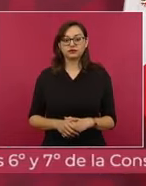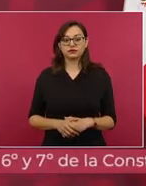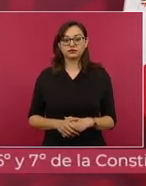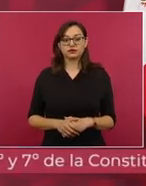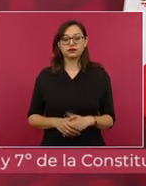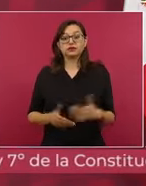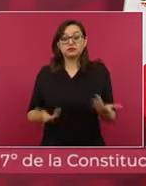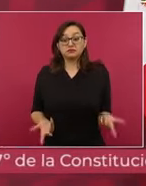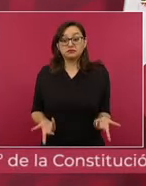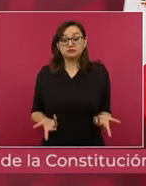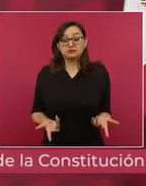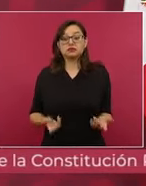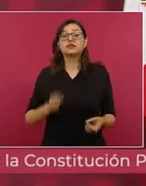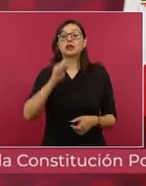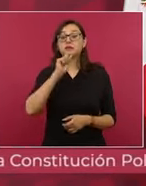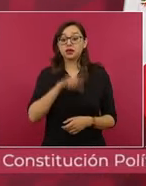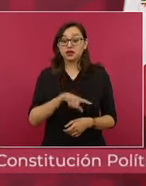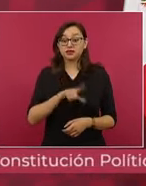Lincoln,